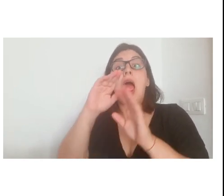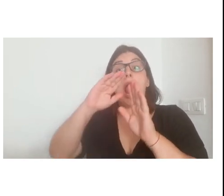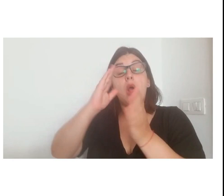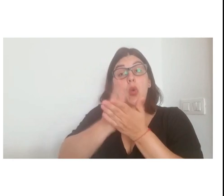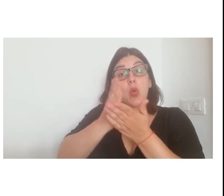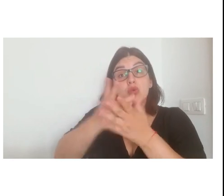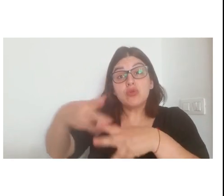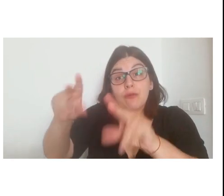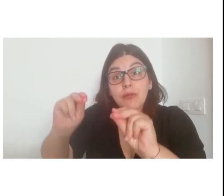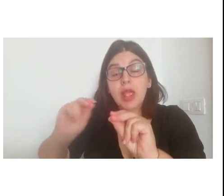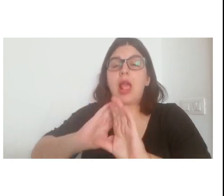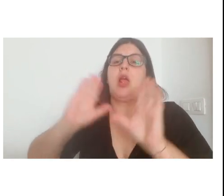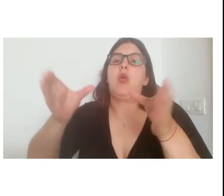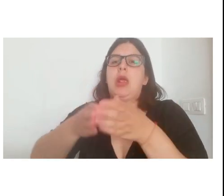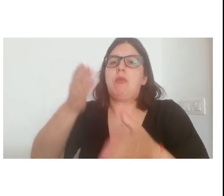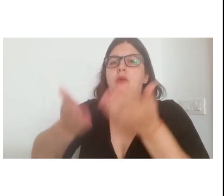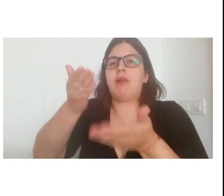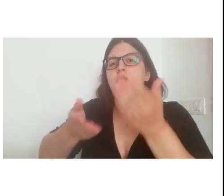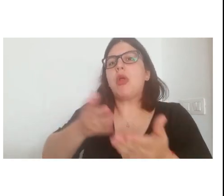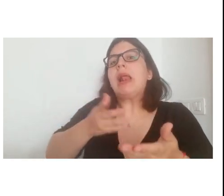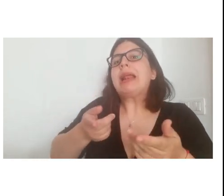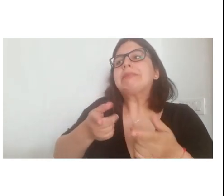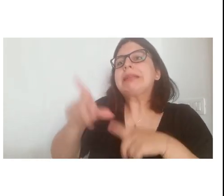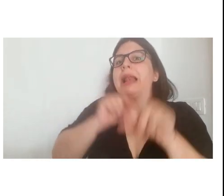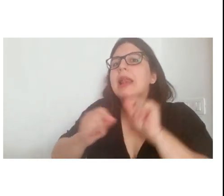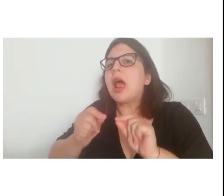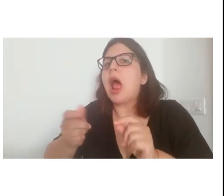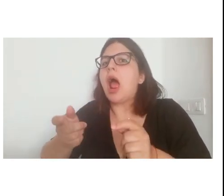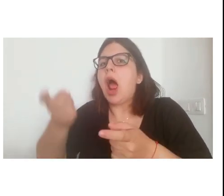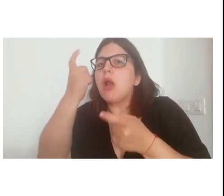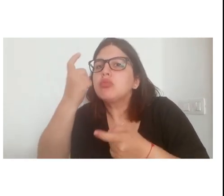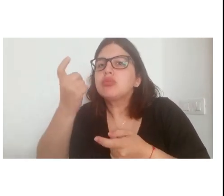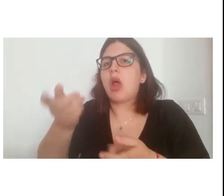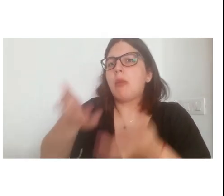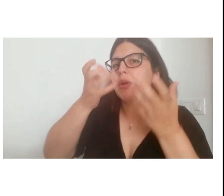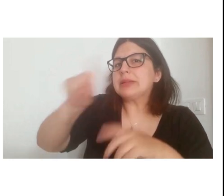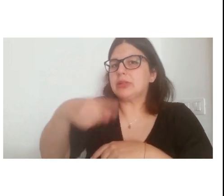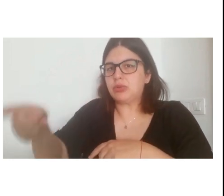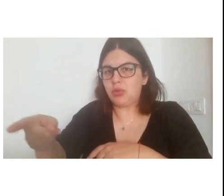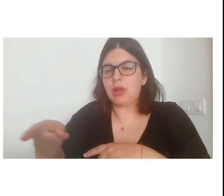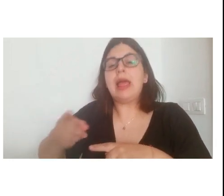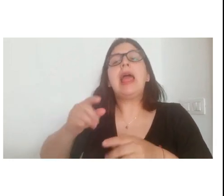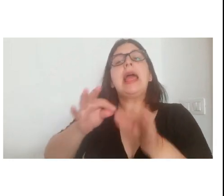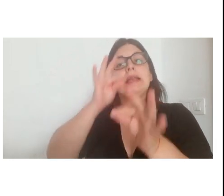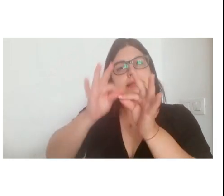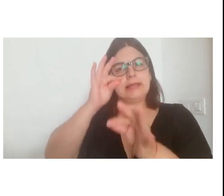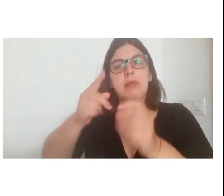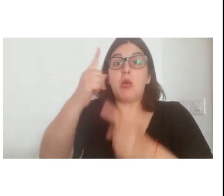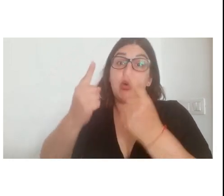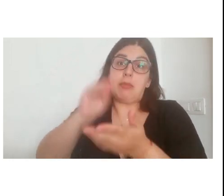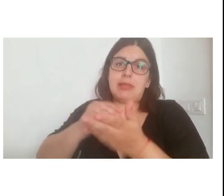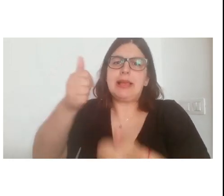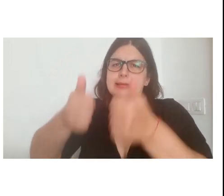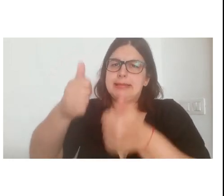decide a promoción do alumno ou alumna a final do curso. Convocaránse pruebas extraordinarias en setembro. Permaneceránse un